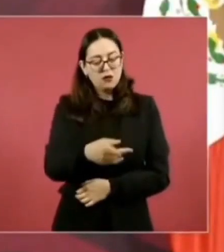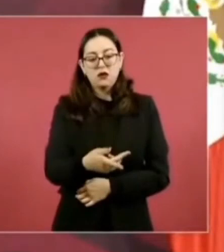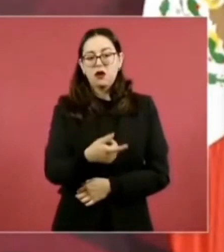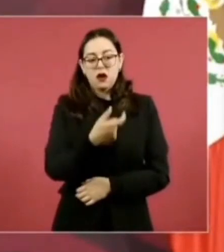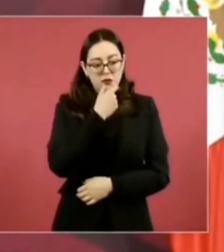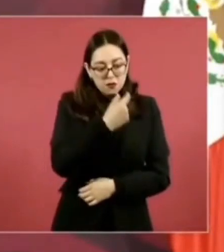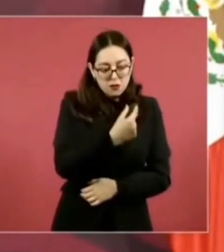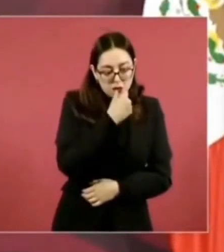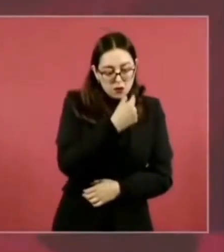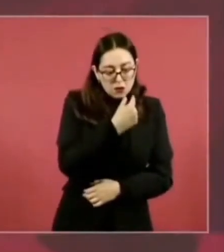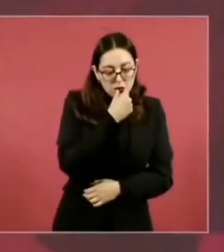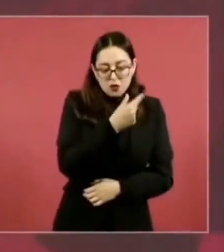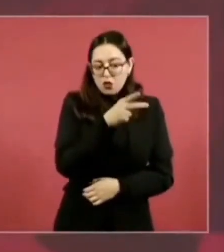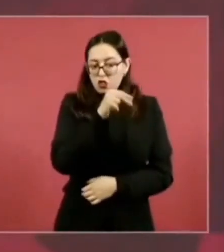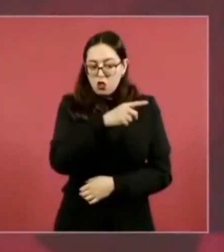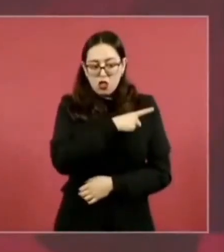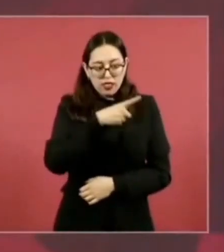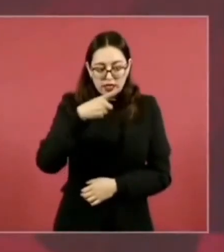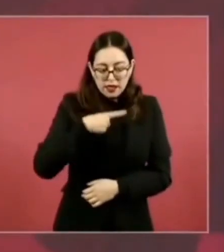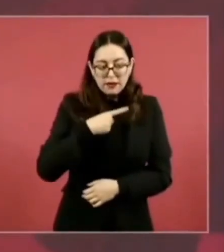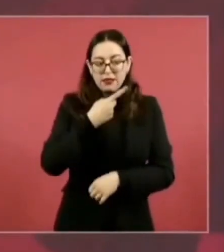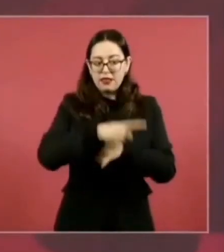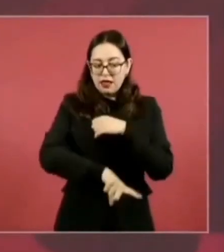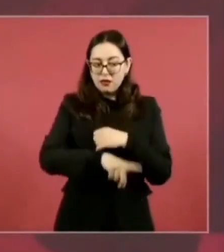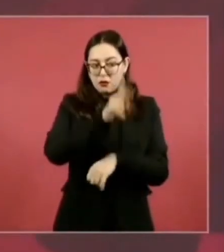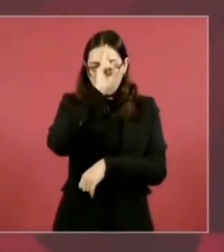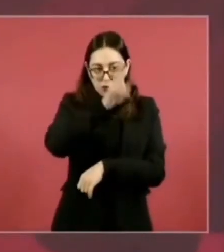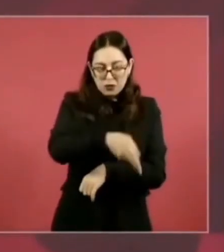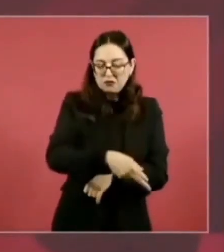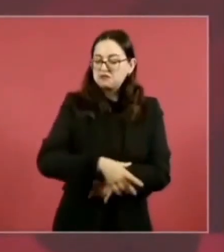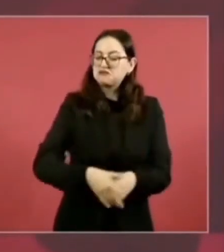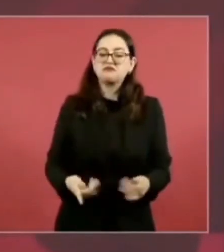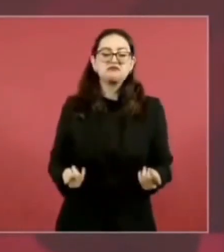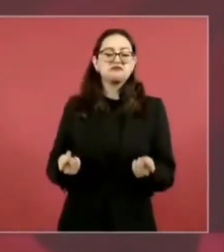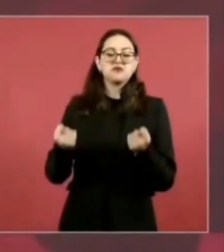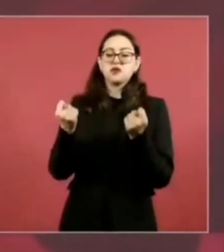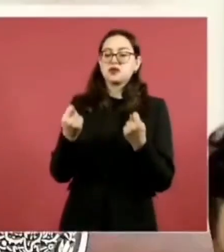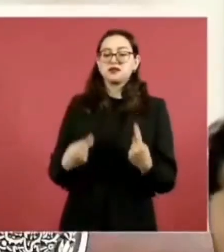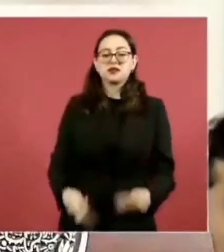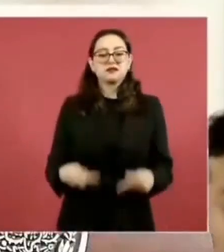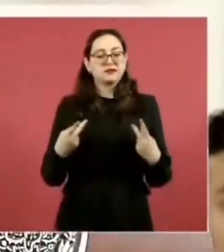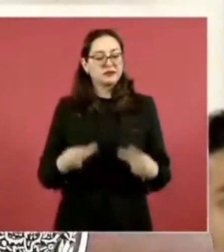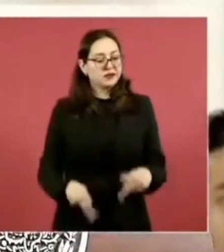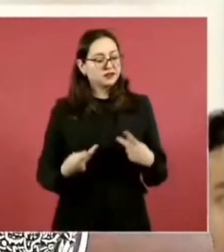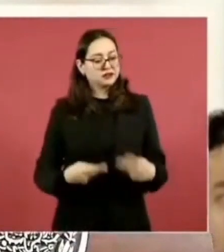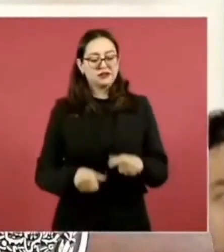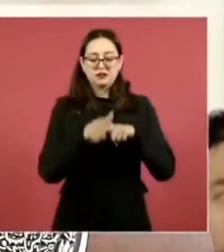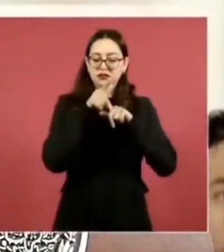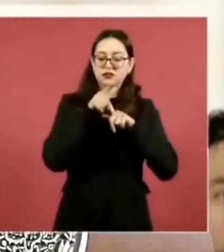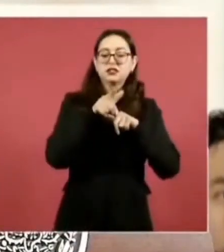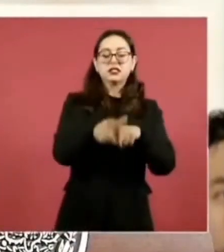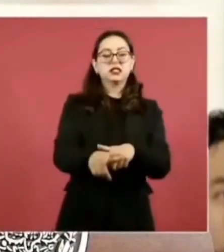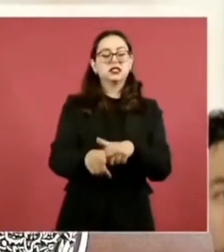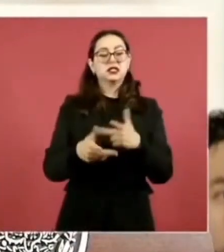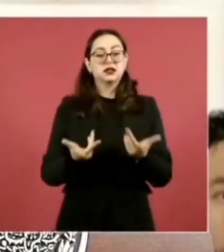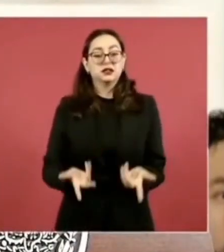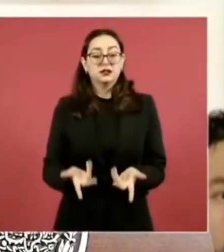se siguen vendiendo, son muchos intereses.